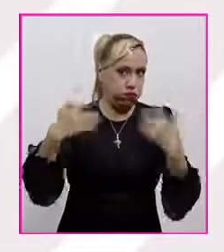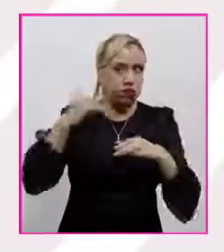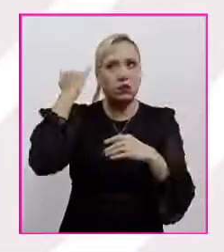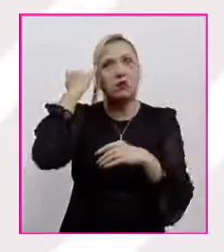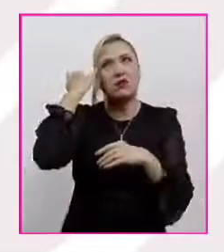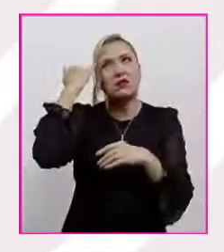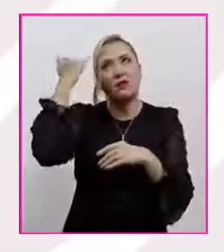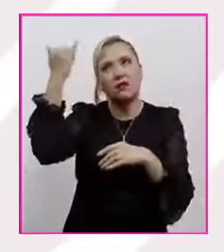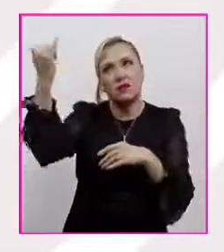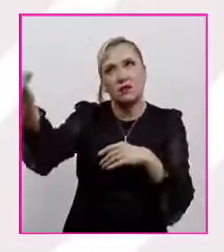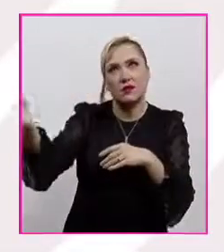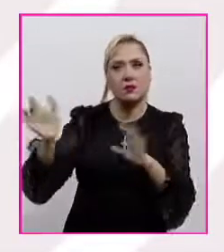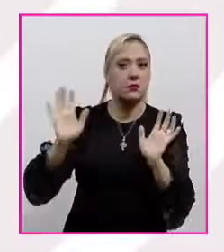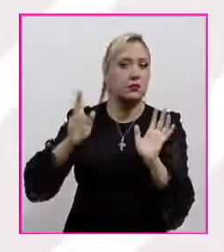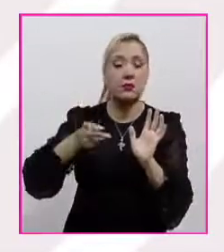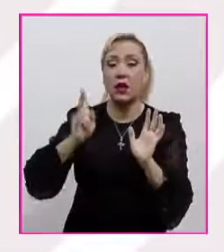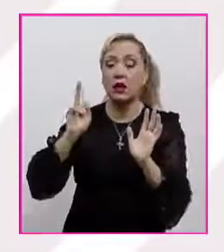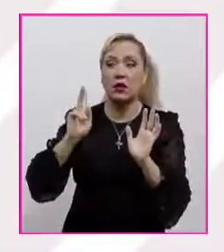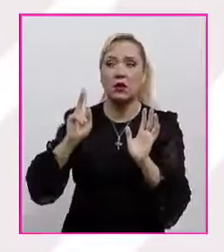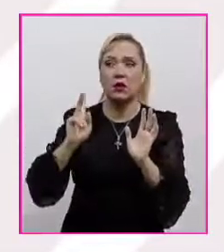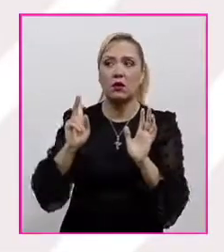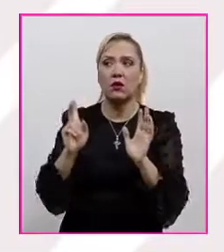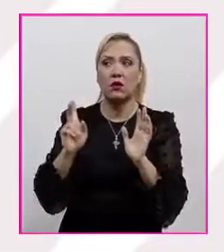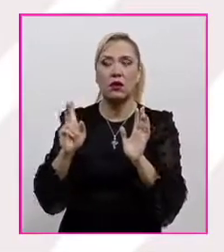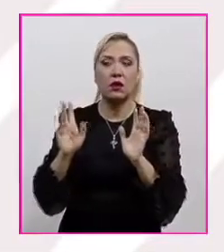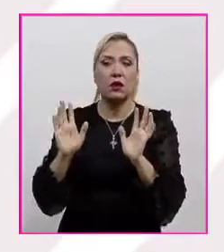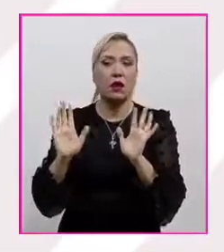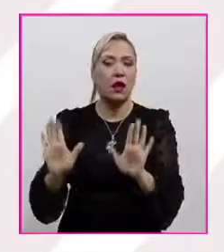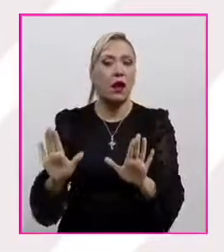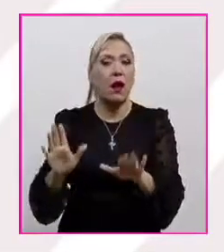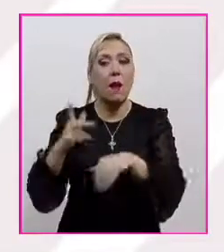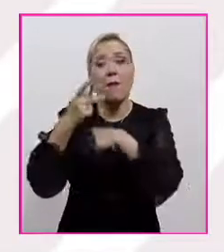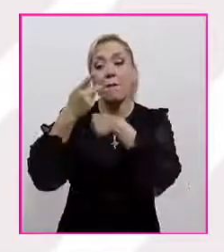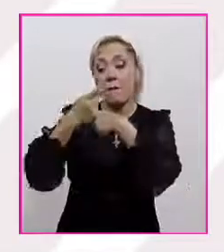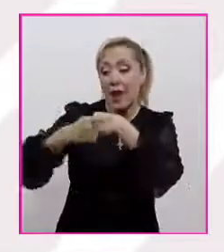imaginamos otras cosas, pero al final del día el